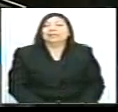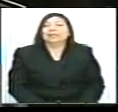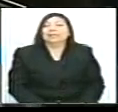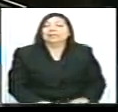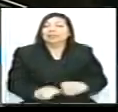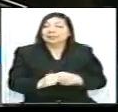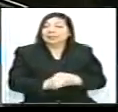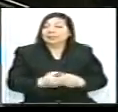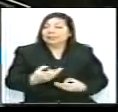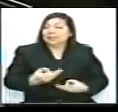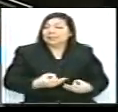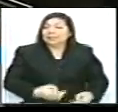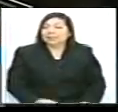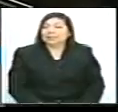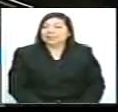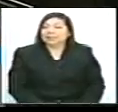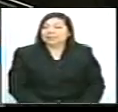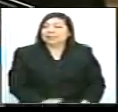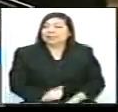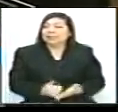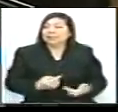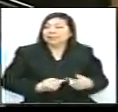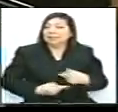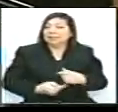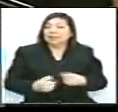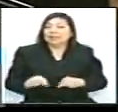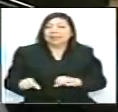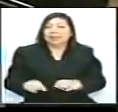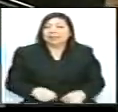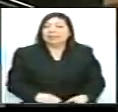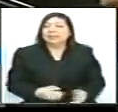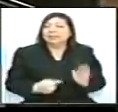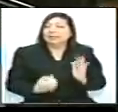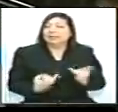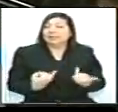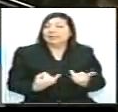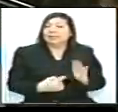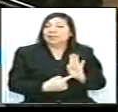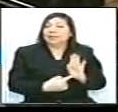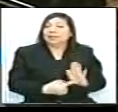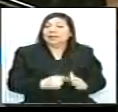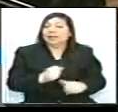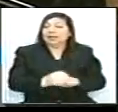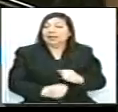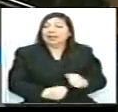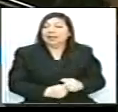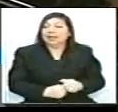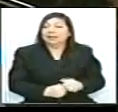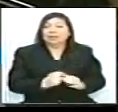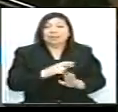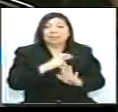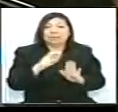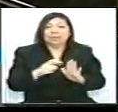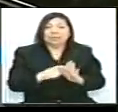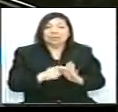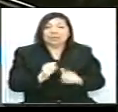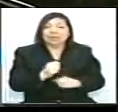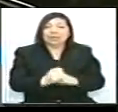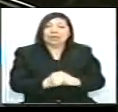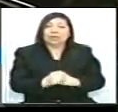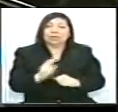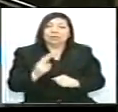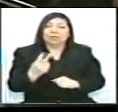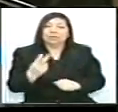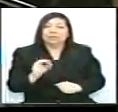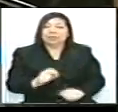asignación presupuestaria que se han venido ejecutando en el presente año y en la proyección hacia el año